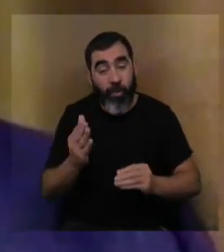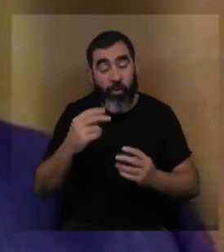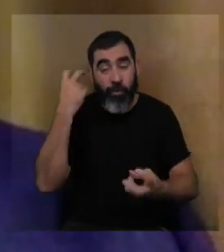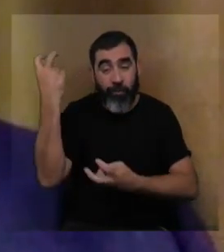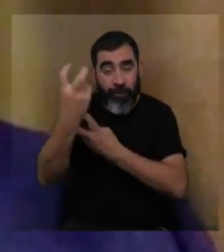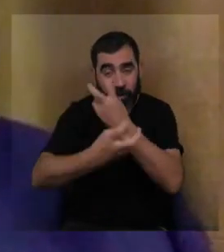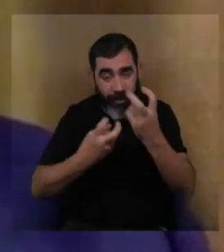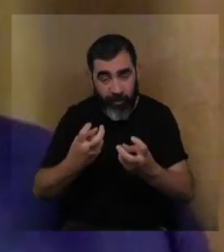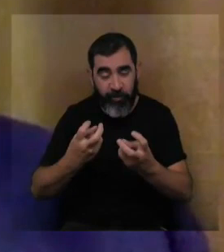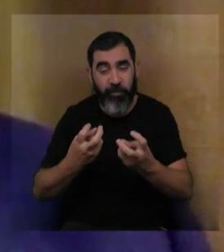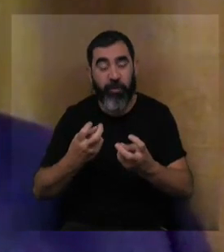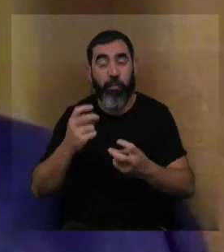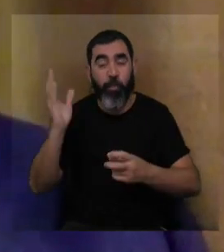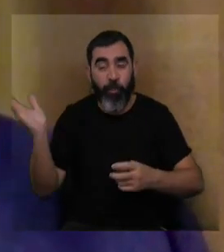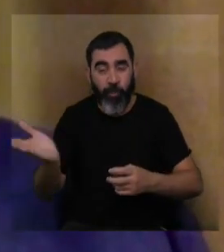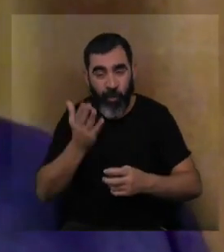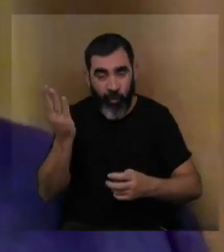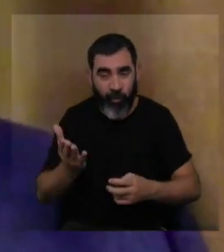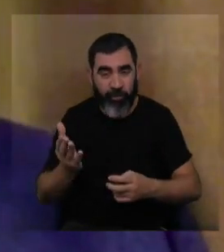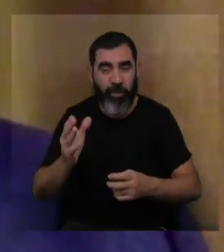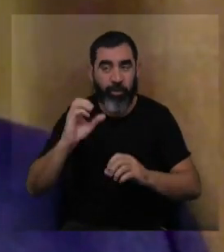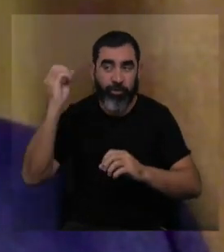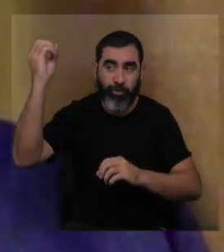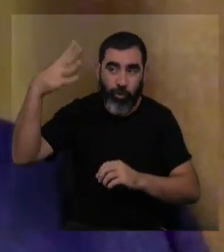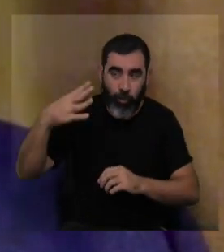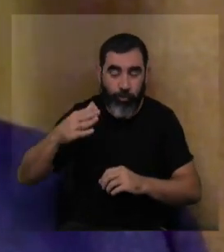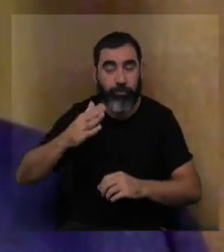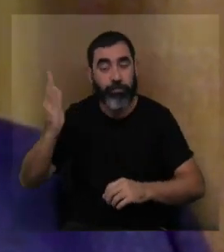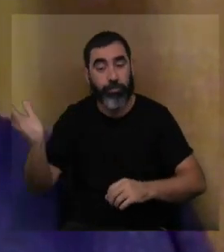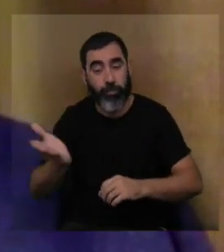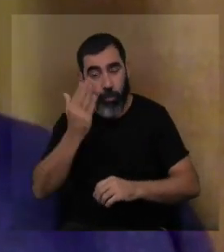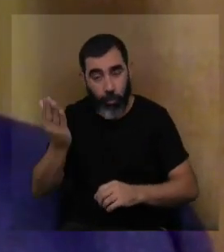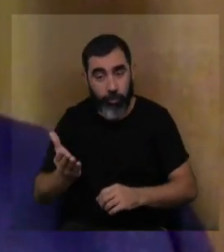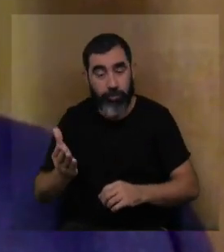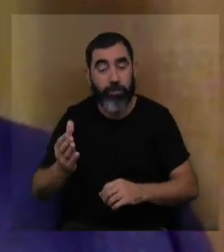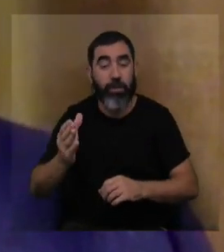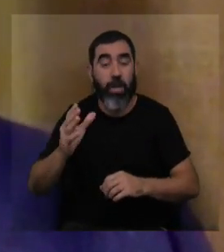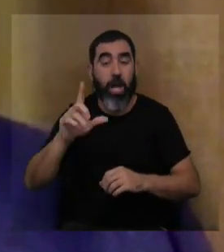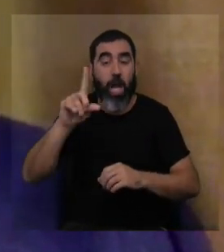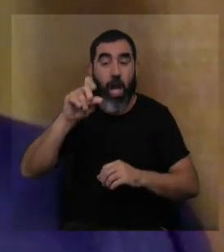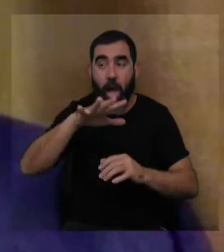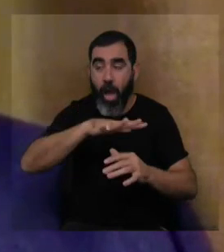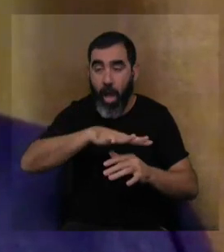viento, producen cuando hay sol, producen cuando tiene biomasa,